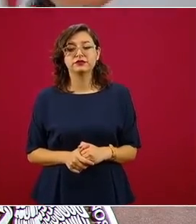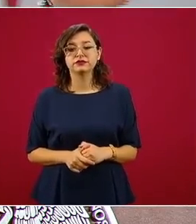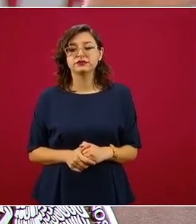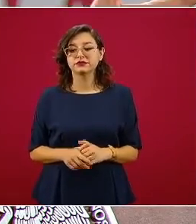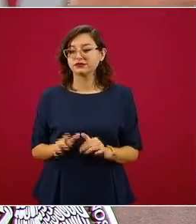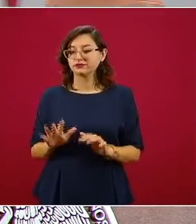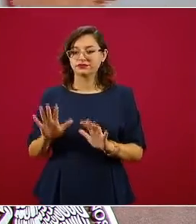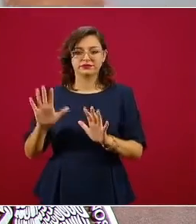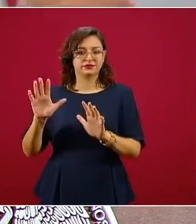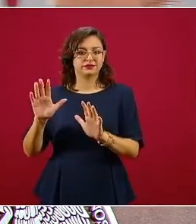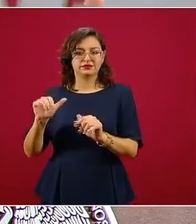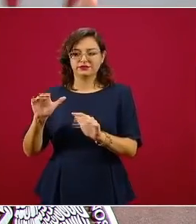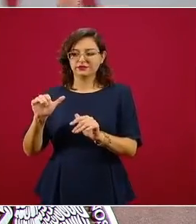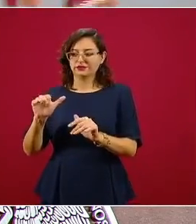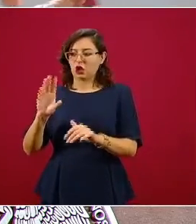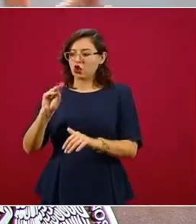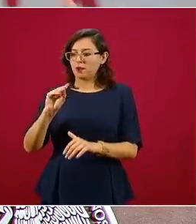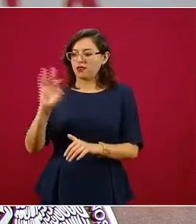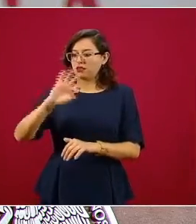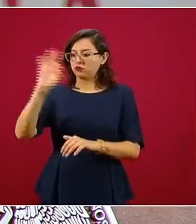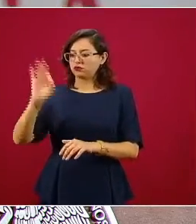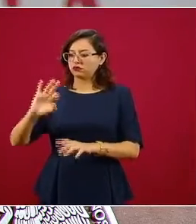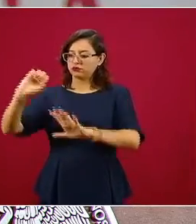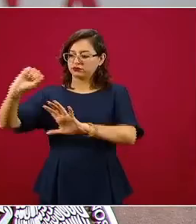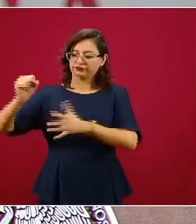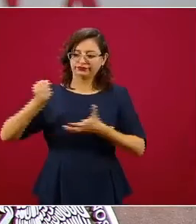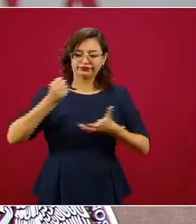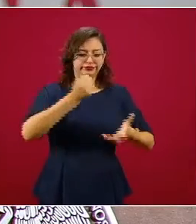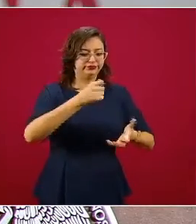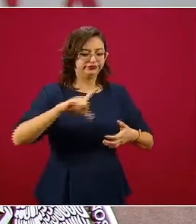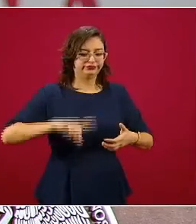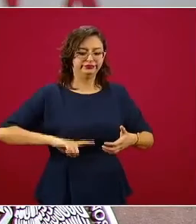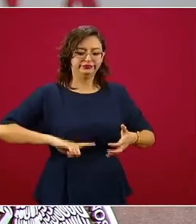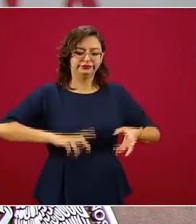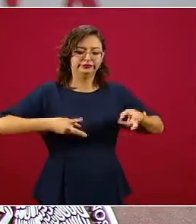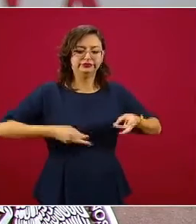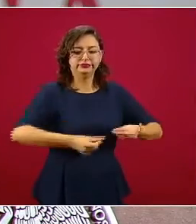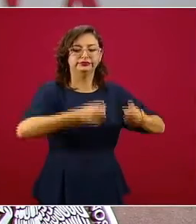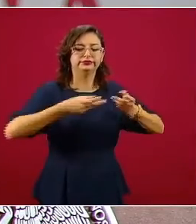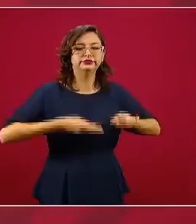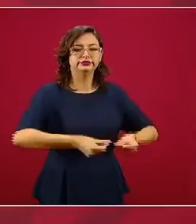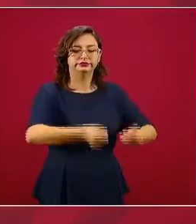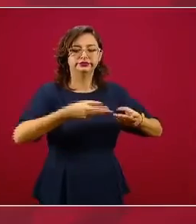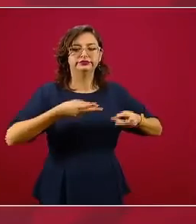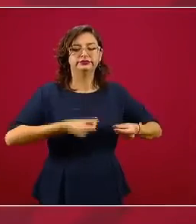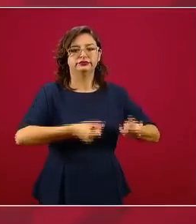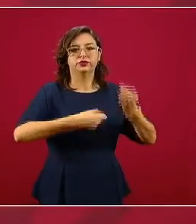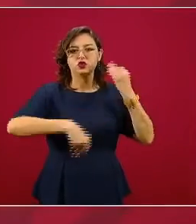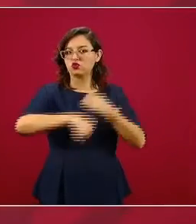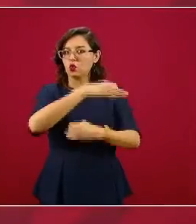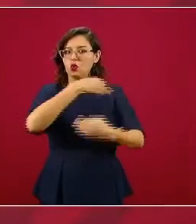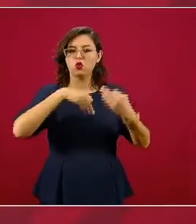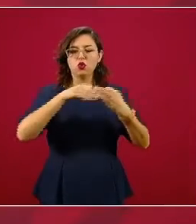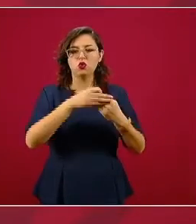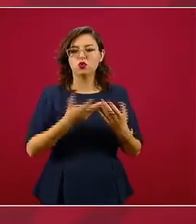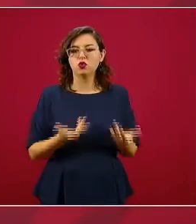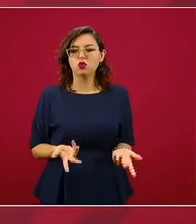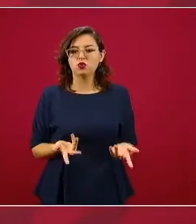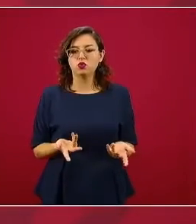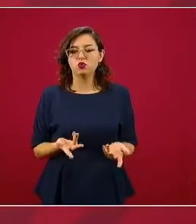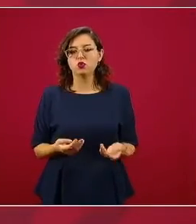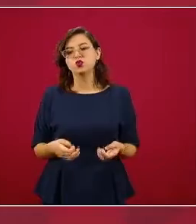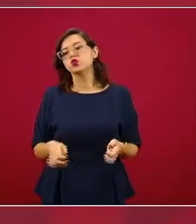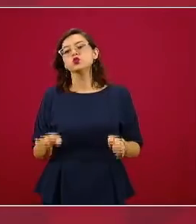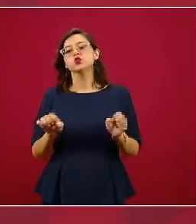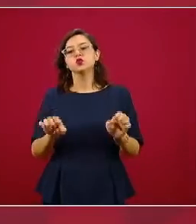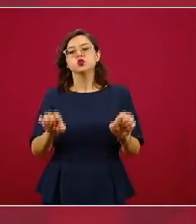Todo era mantener el aparato gubernamental, los